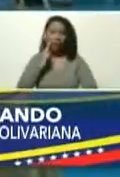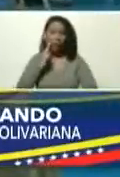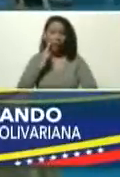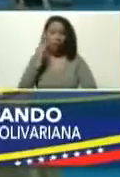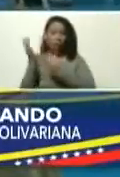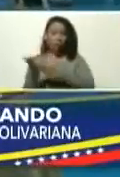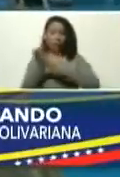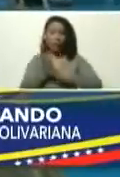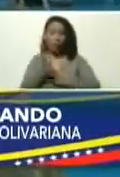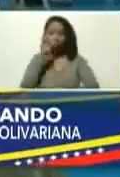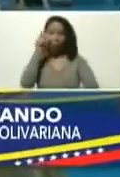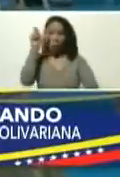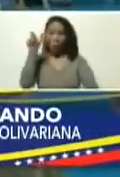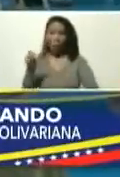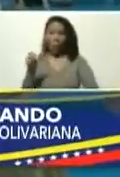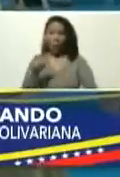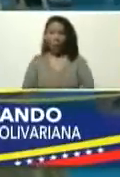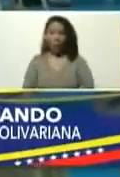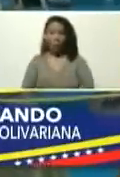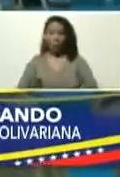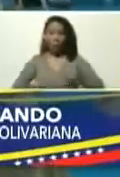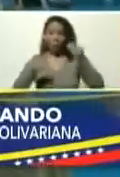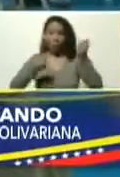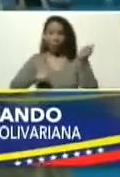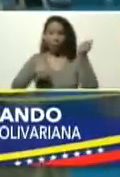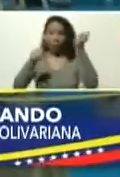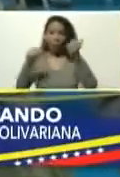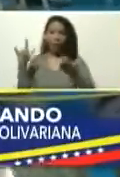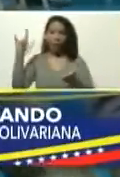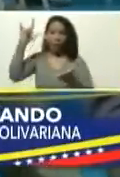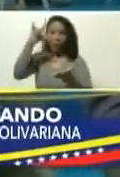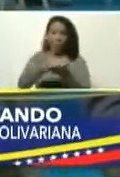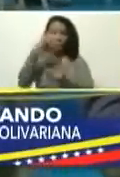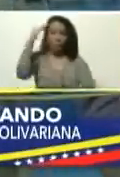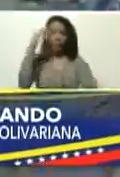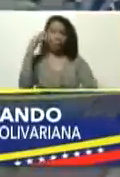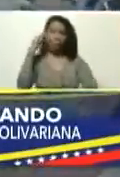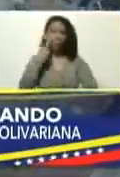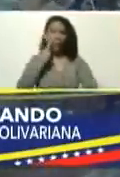el ciudadano almirante Aníbal. El estandarte de la aviación militar bolivariana.